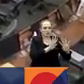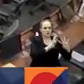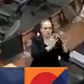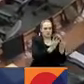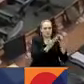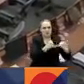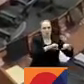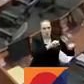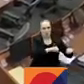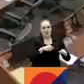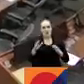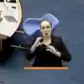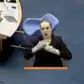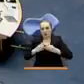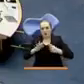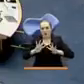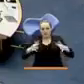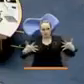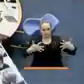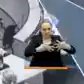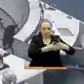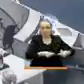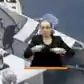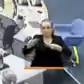posterior sanción presidencial.